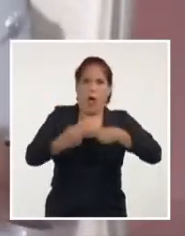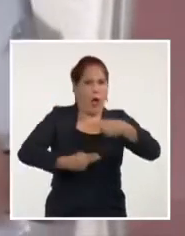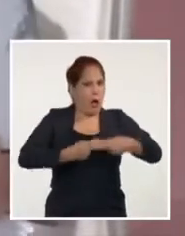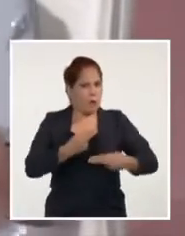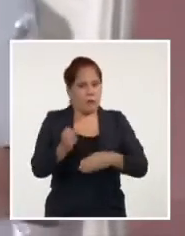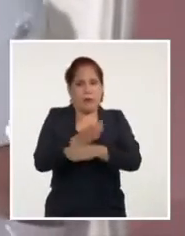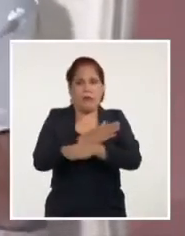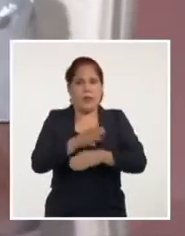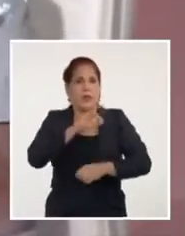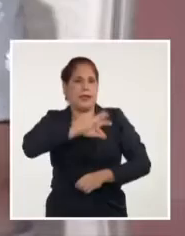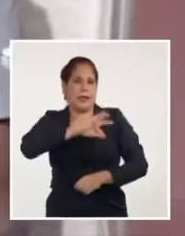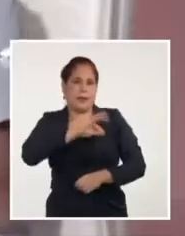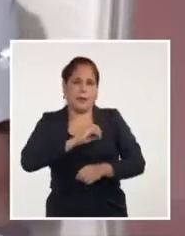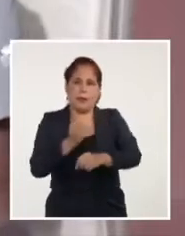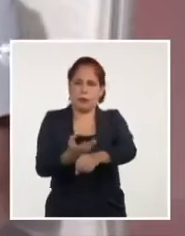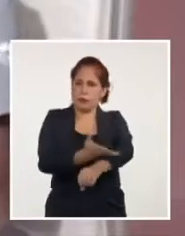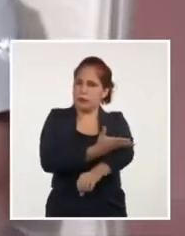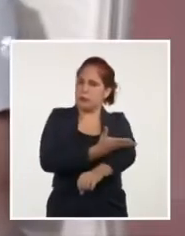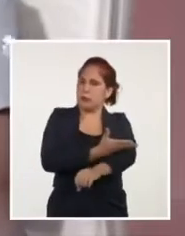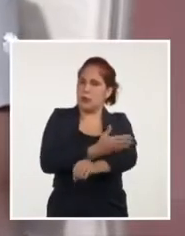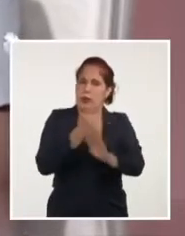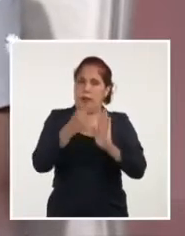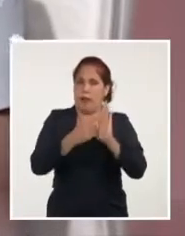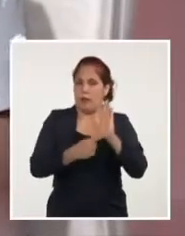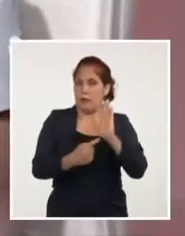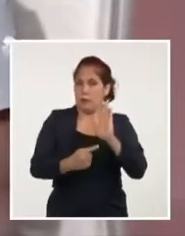los sentimientos, con nuestros elementos,